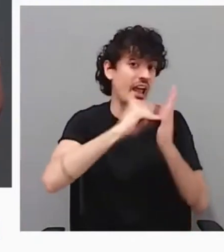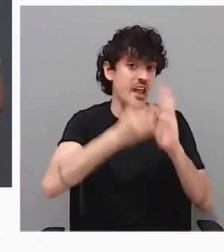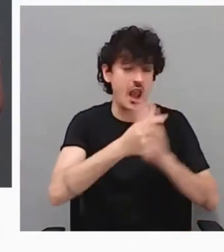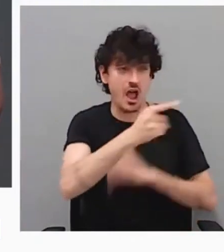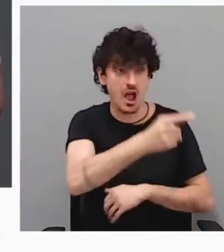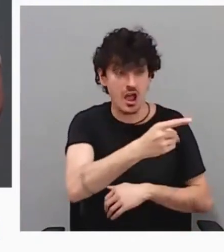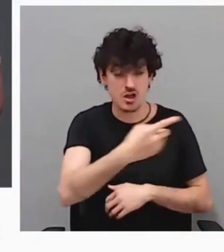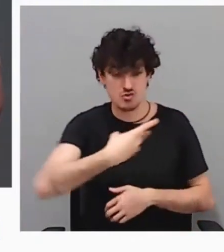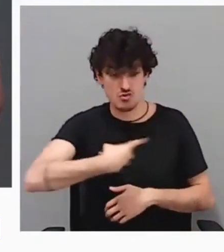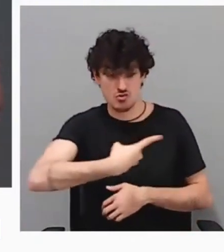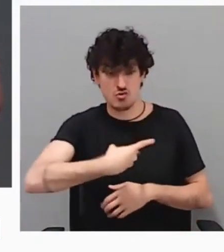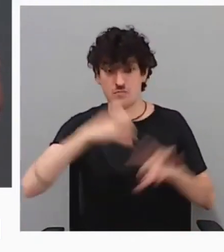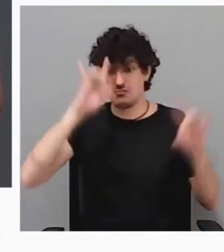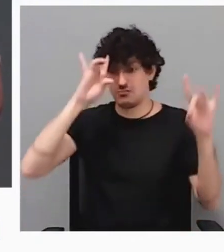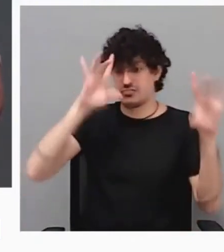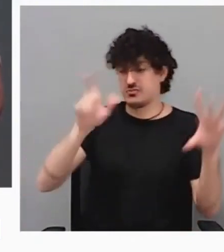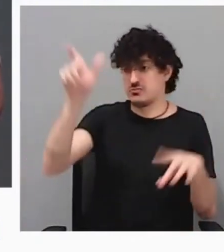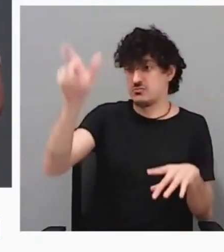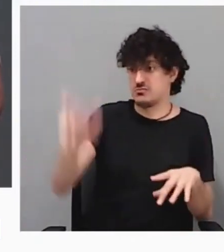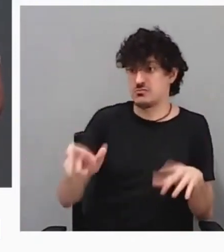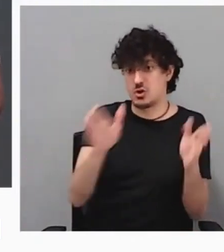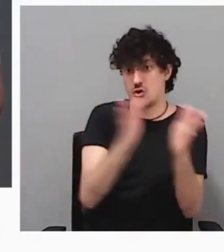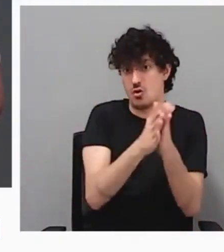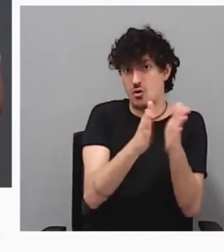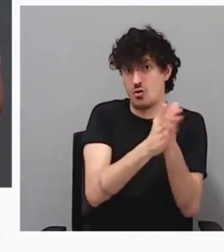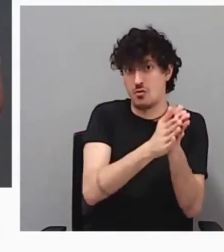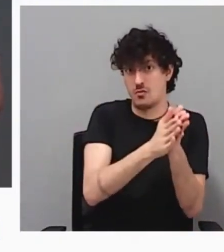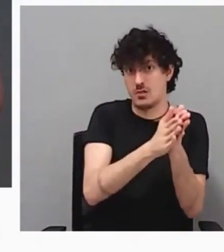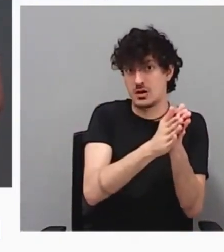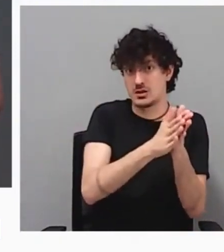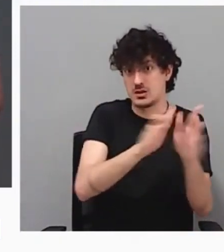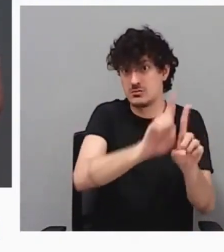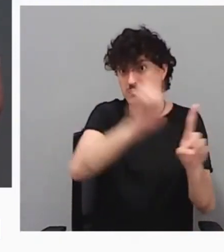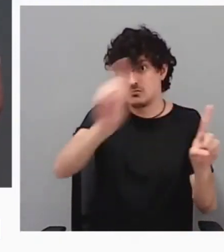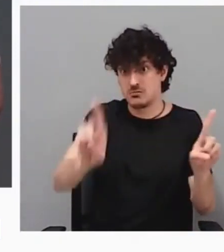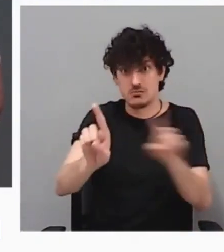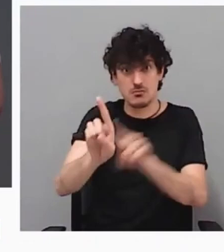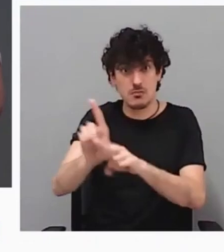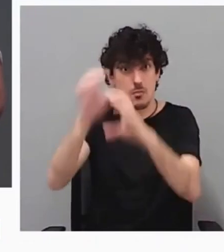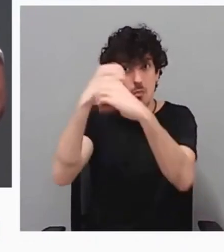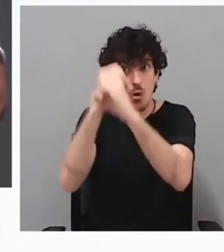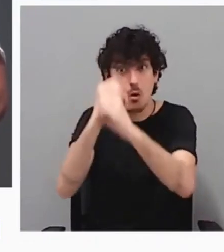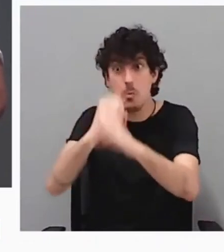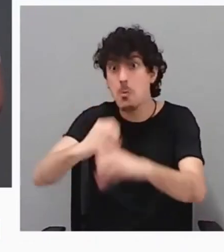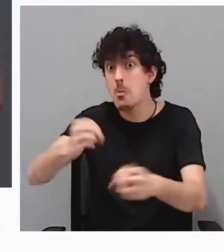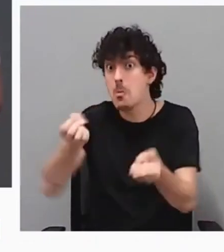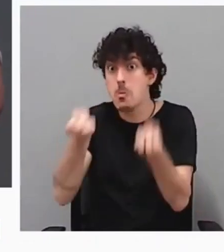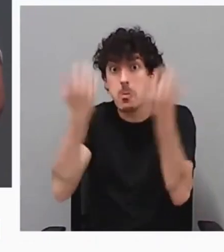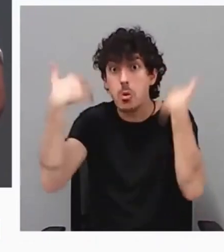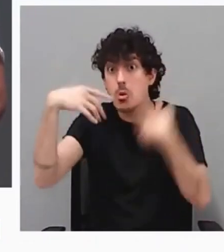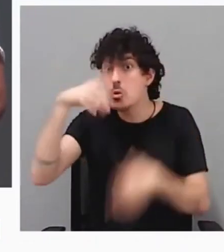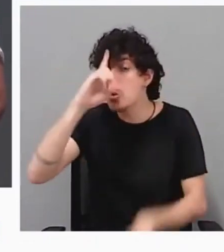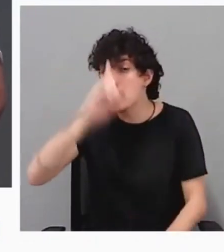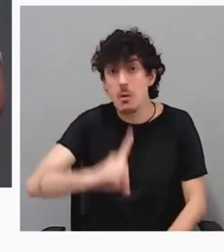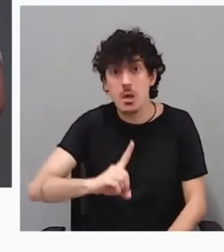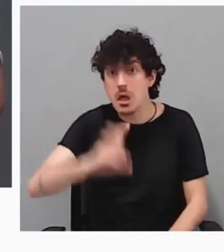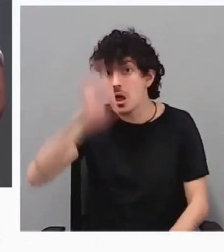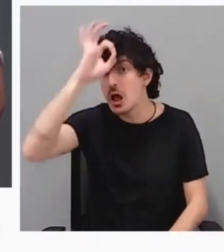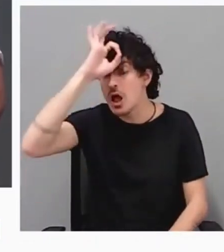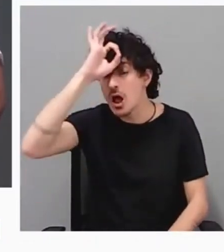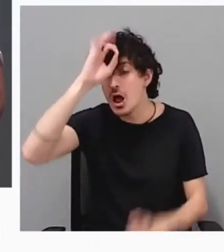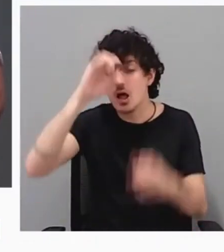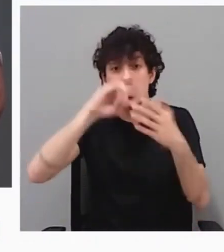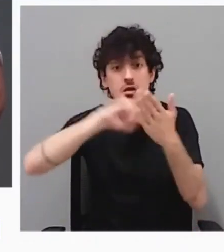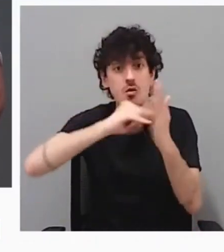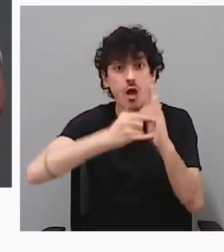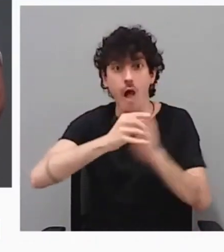que nuestra querida bióloga, que trabaja en marcadores, no tenía ni idea de toda esta tecnología que existe. Los